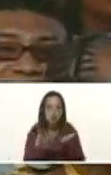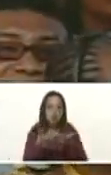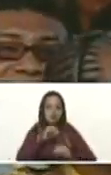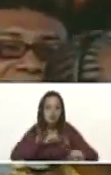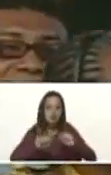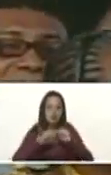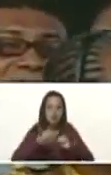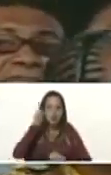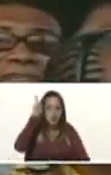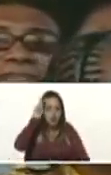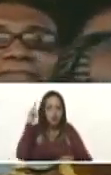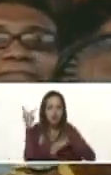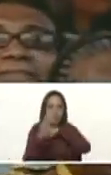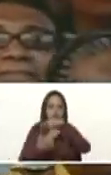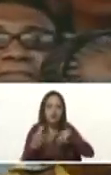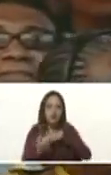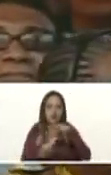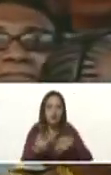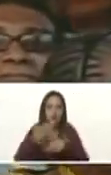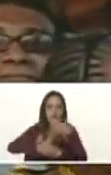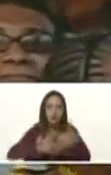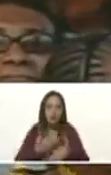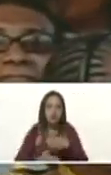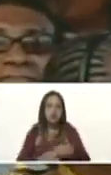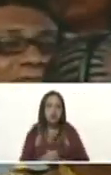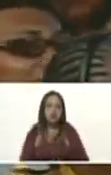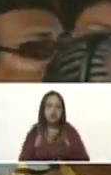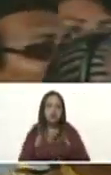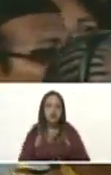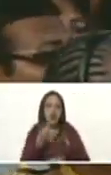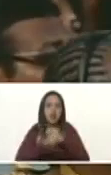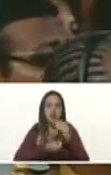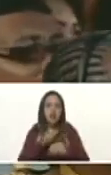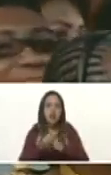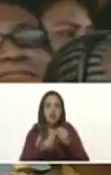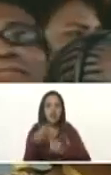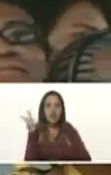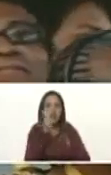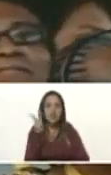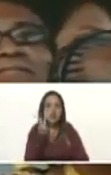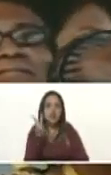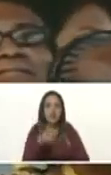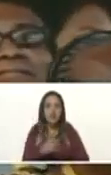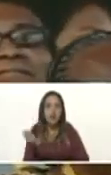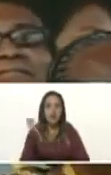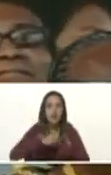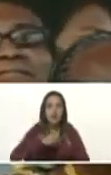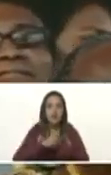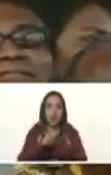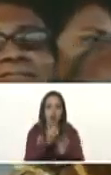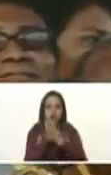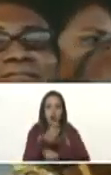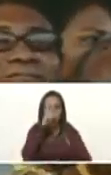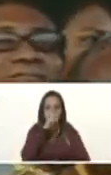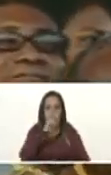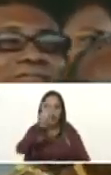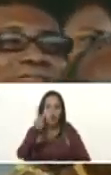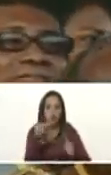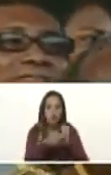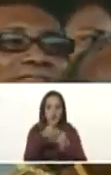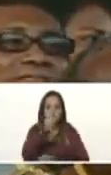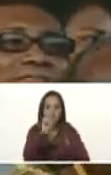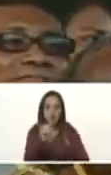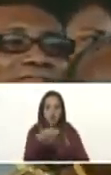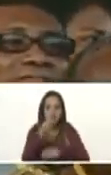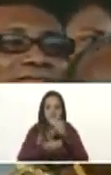Movimientos Indígenas Revolucionarios y Progresistas, que se realizará en Venezuela en el mes de agosto del año 2020 en el